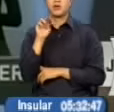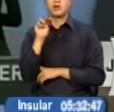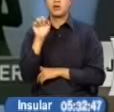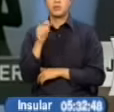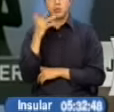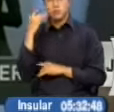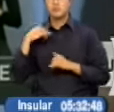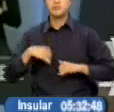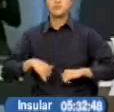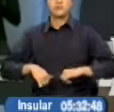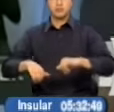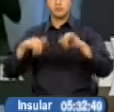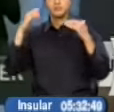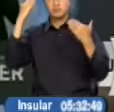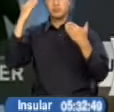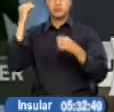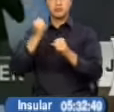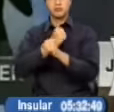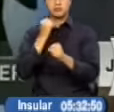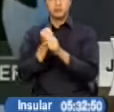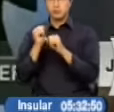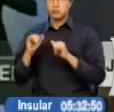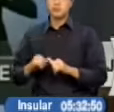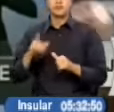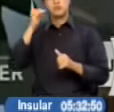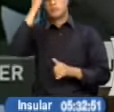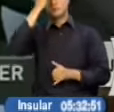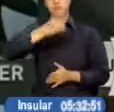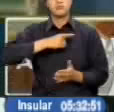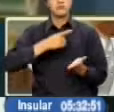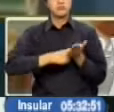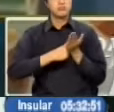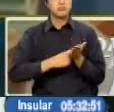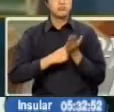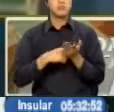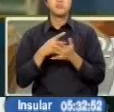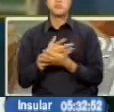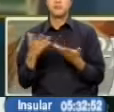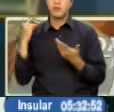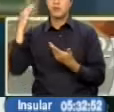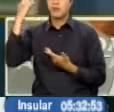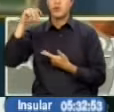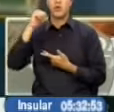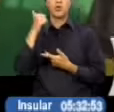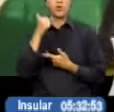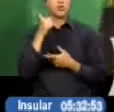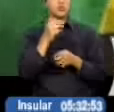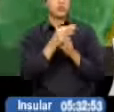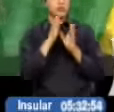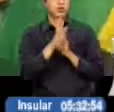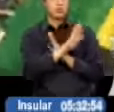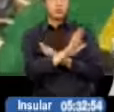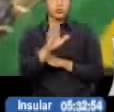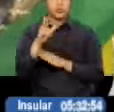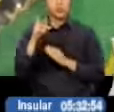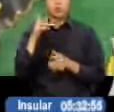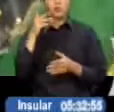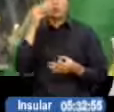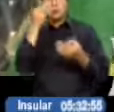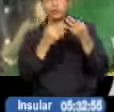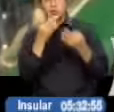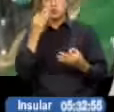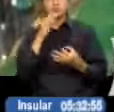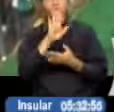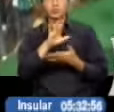podrá continuar en la vida política esta decisión fue debatida a última hora y permitirá a futuro que otros funcionarios a quienes se les siga un juicio político no